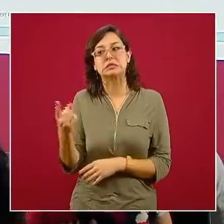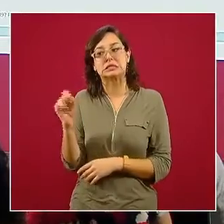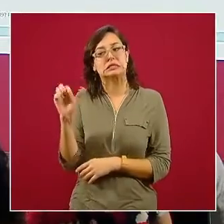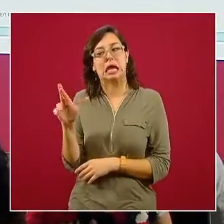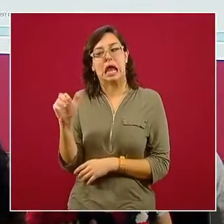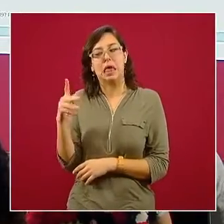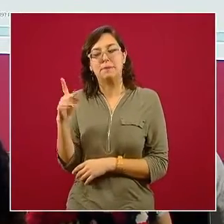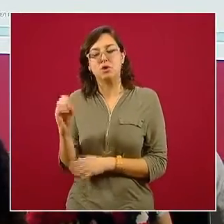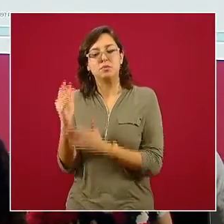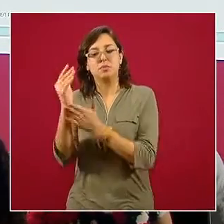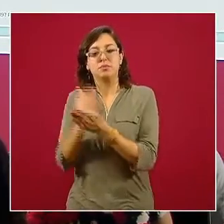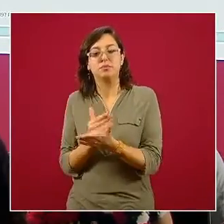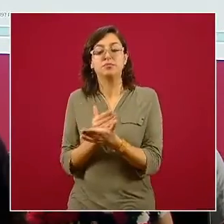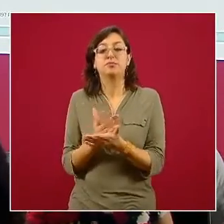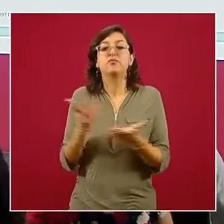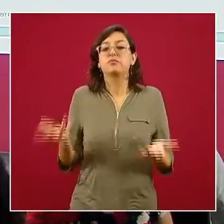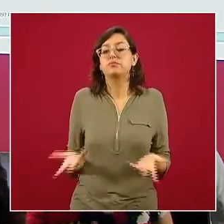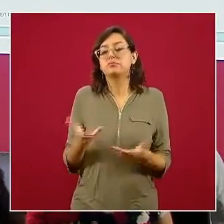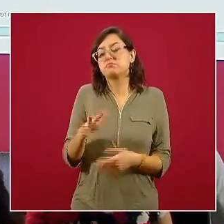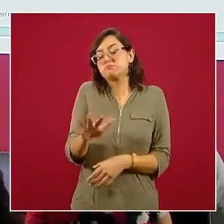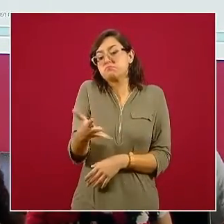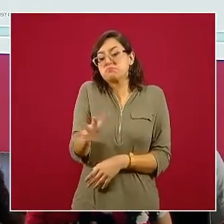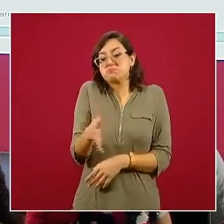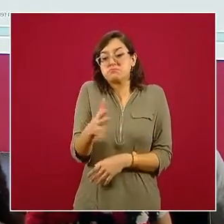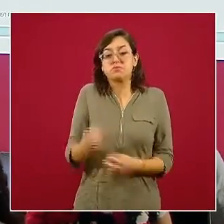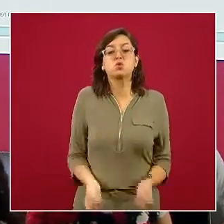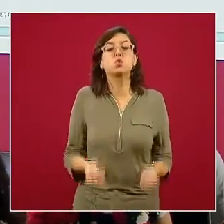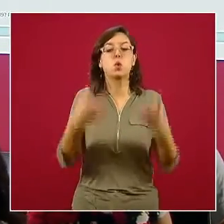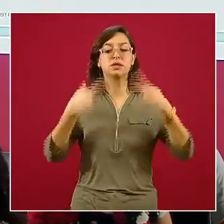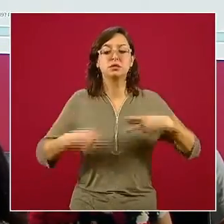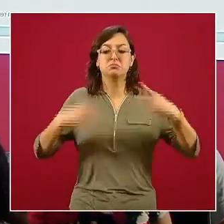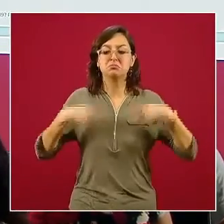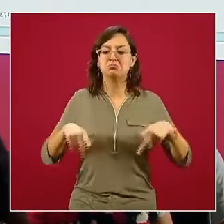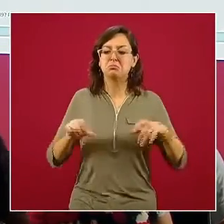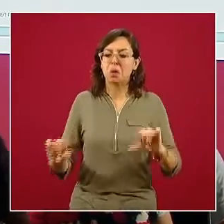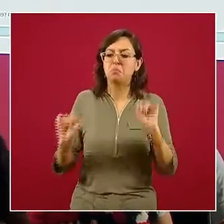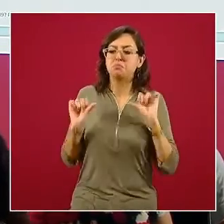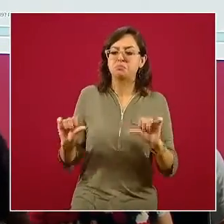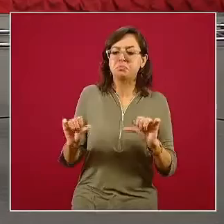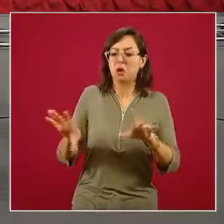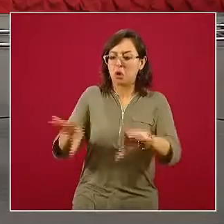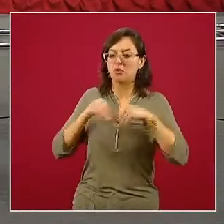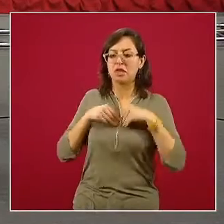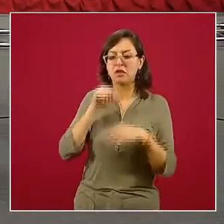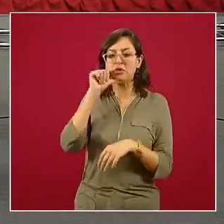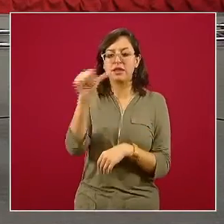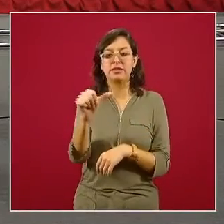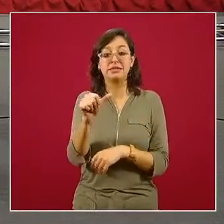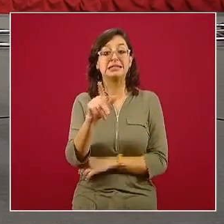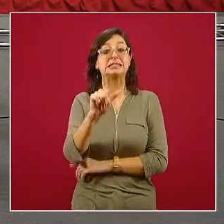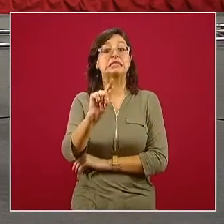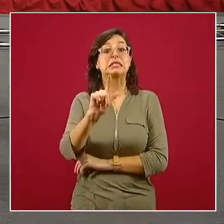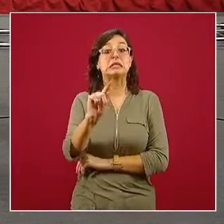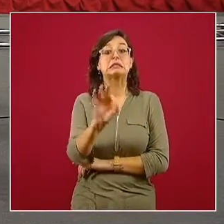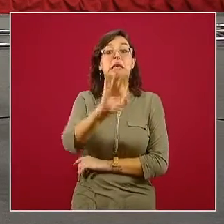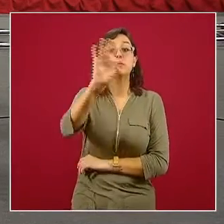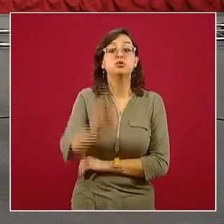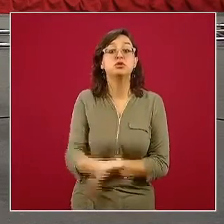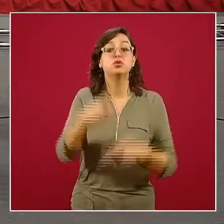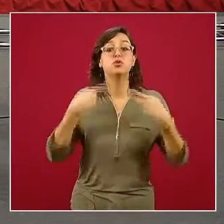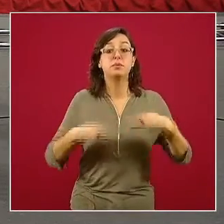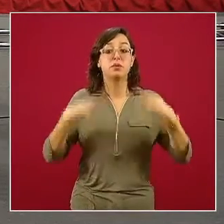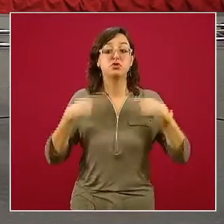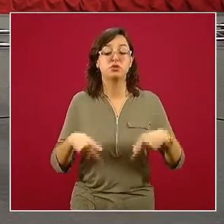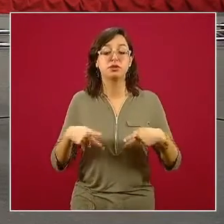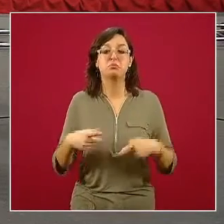necesitaríamos 70% de personas inmunes en cualquier población, en México, en